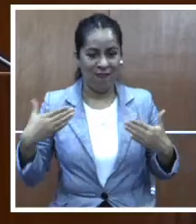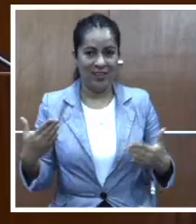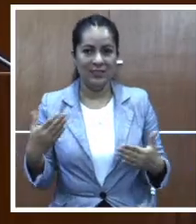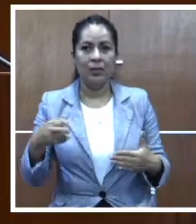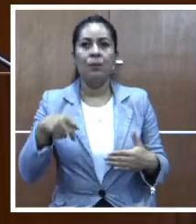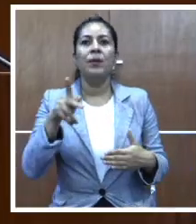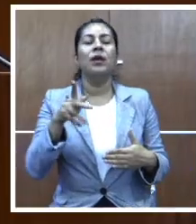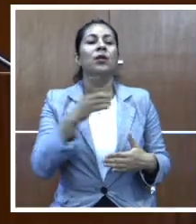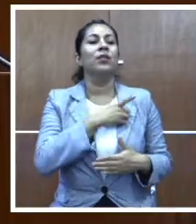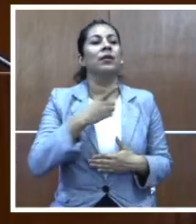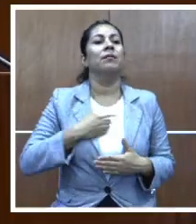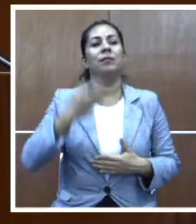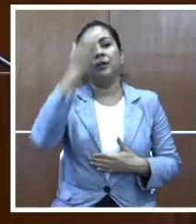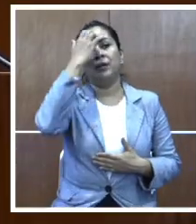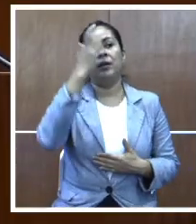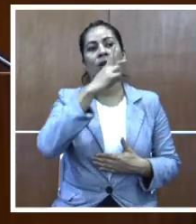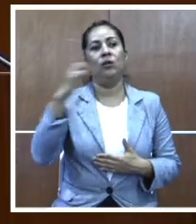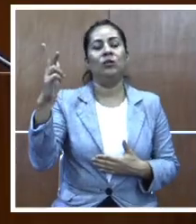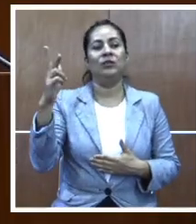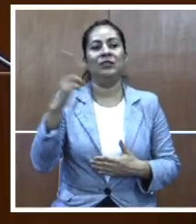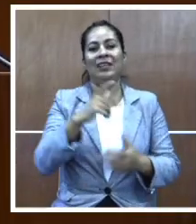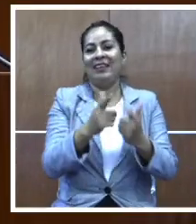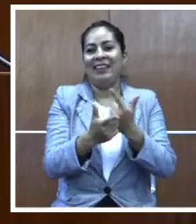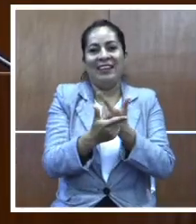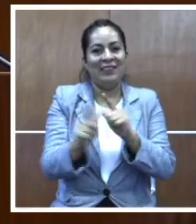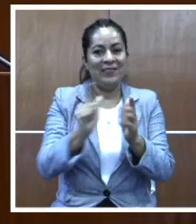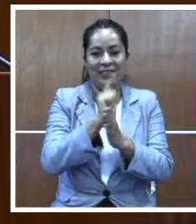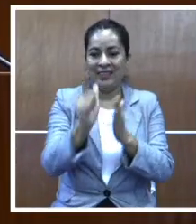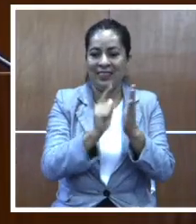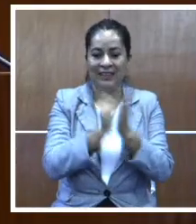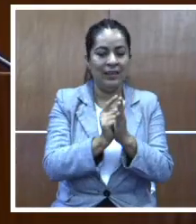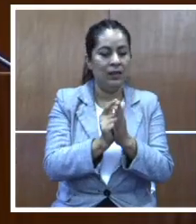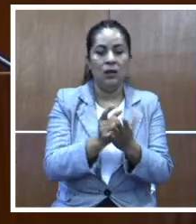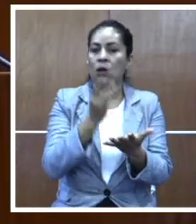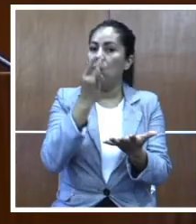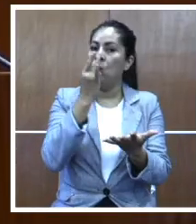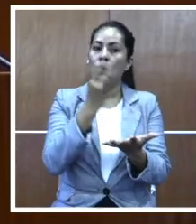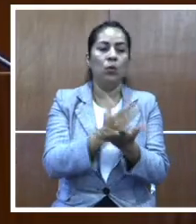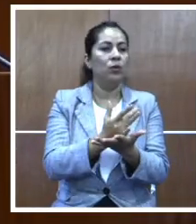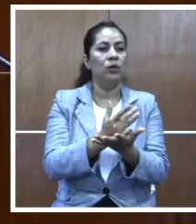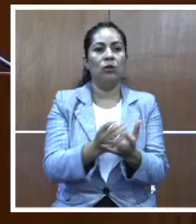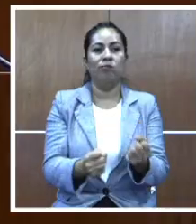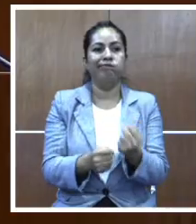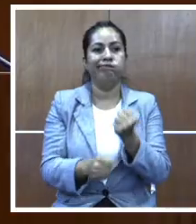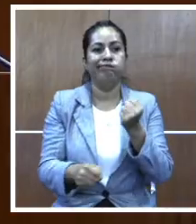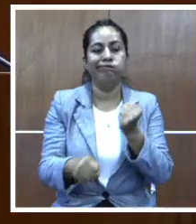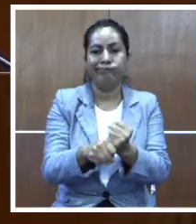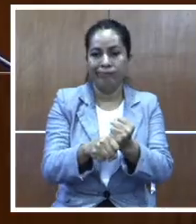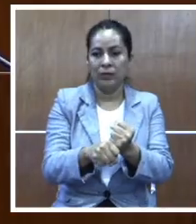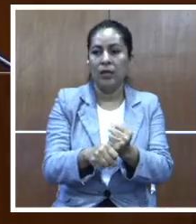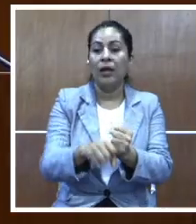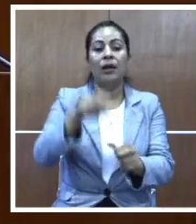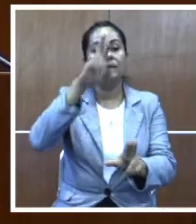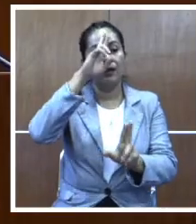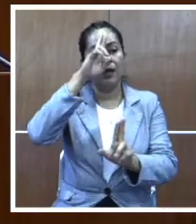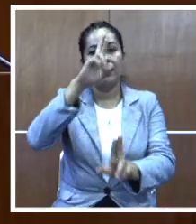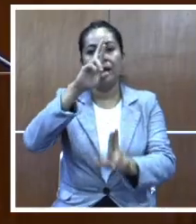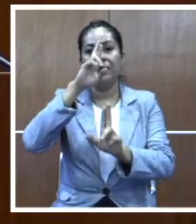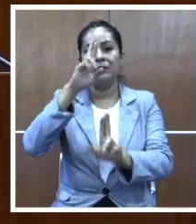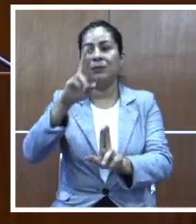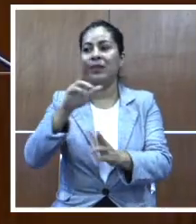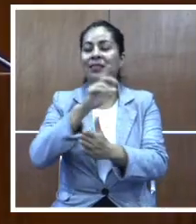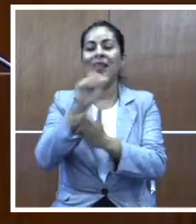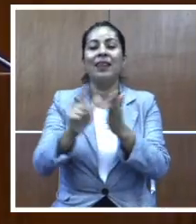debemos reconocer que la soberanía legislativa no solo se fortalece cuando se respeta la